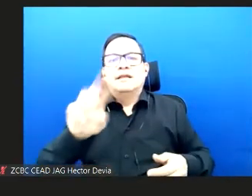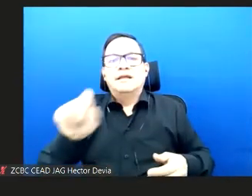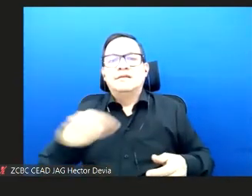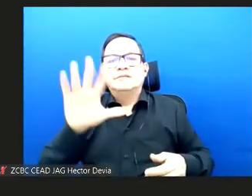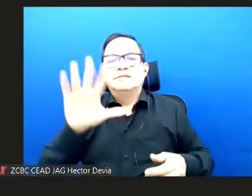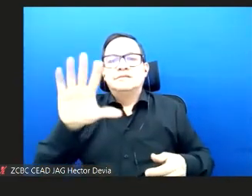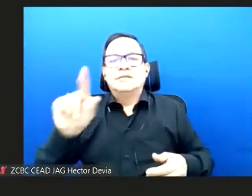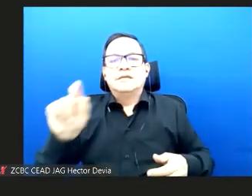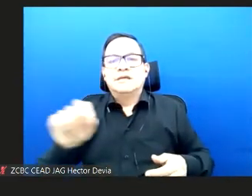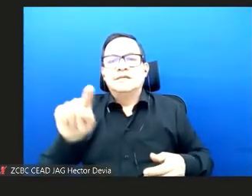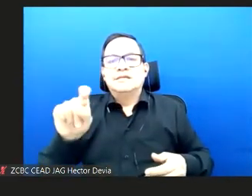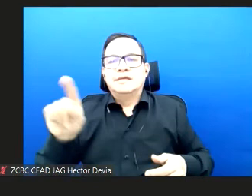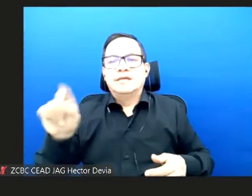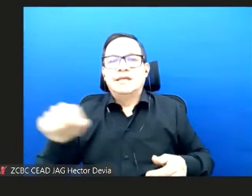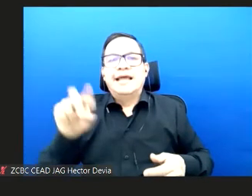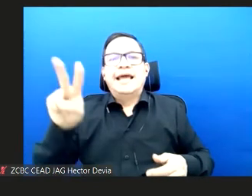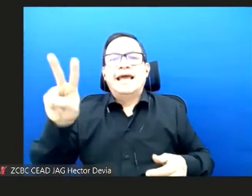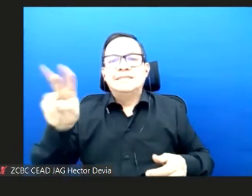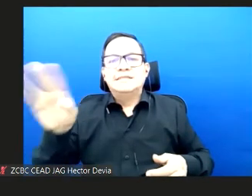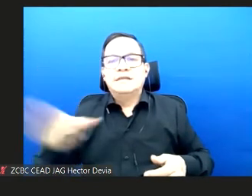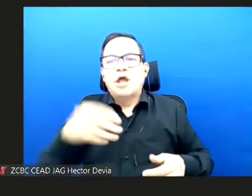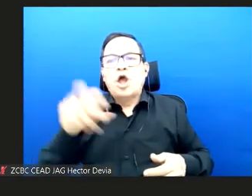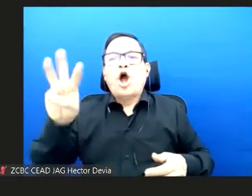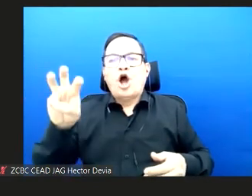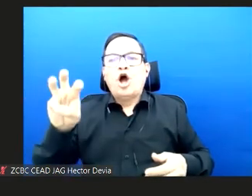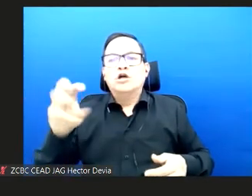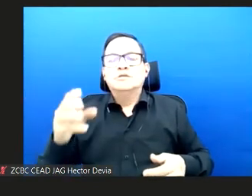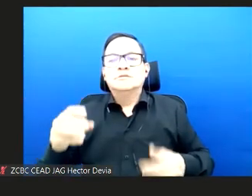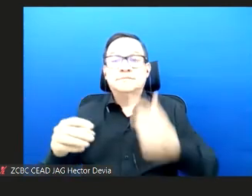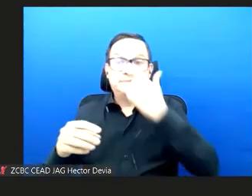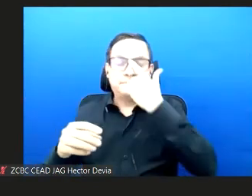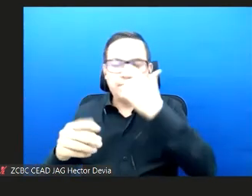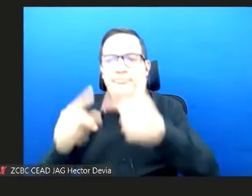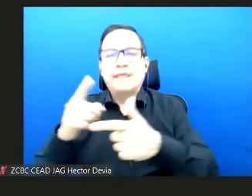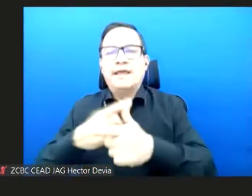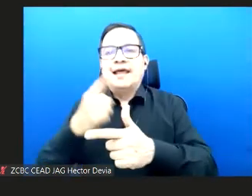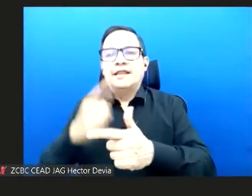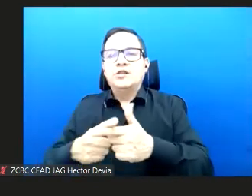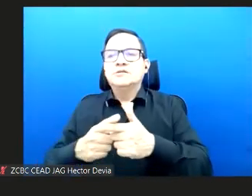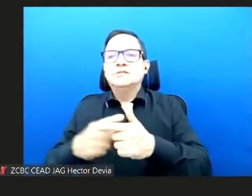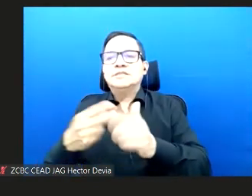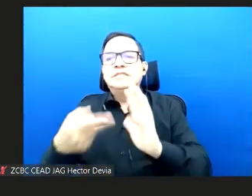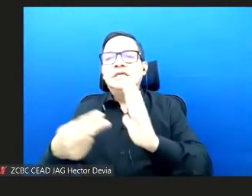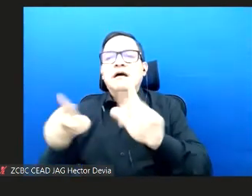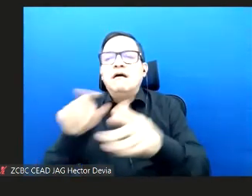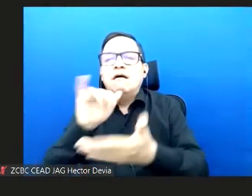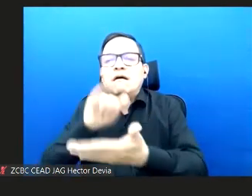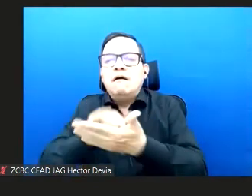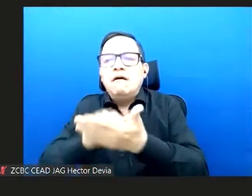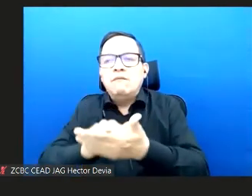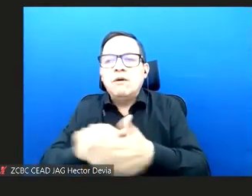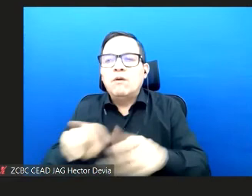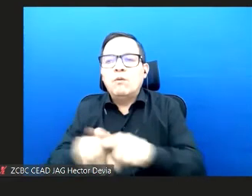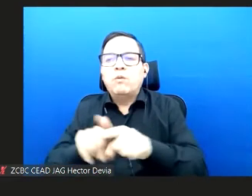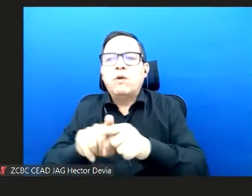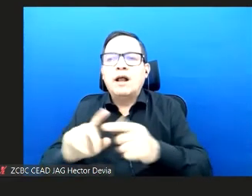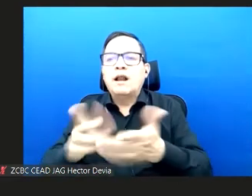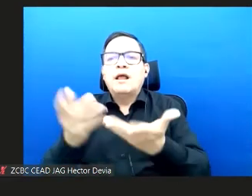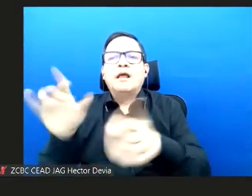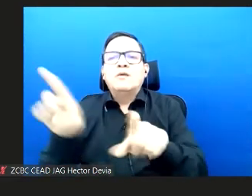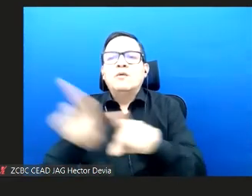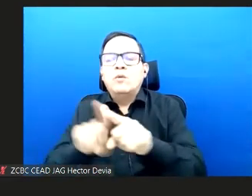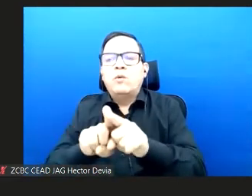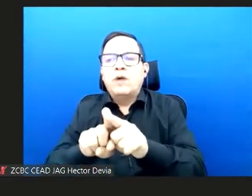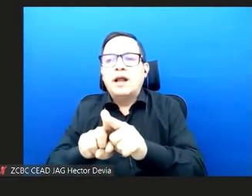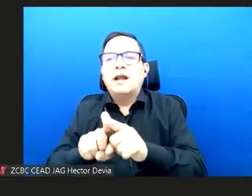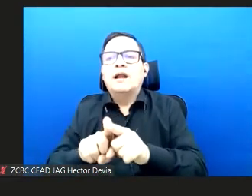6, 7 y 8. ¿Sí? Entonces, en este caso, la diferencia de A,